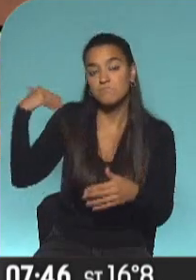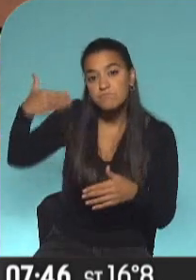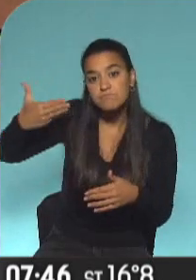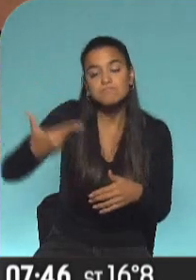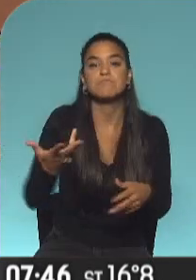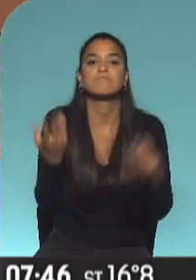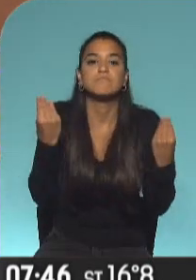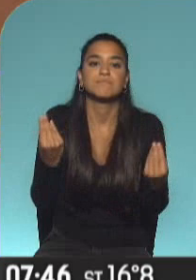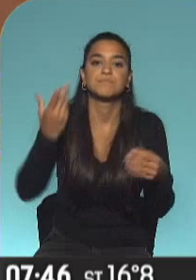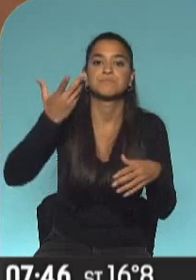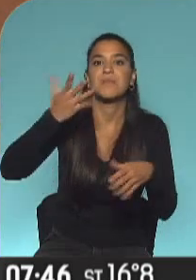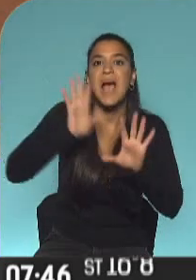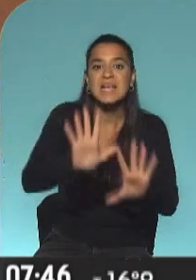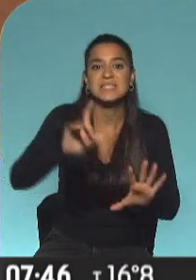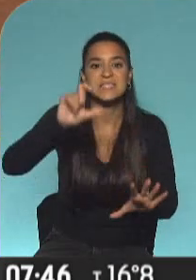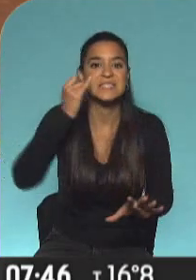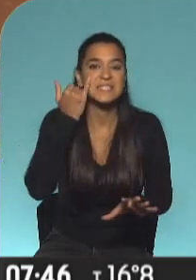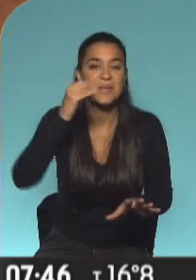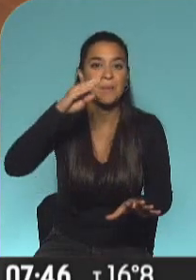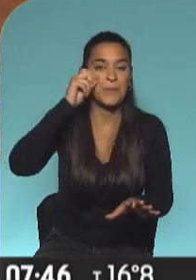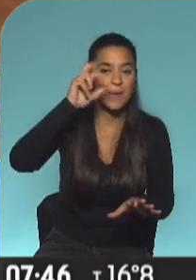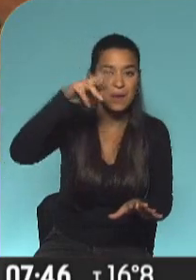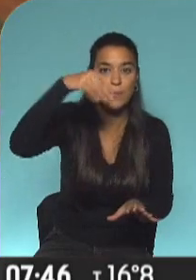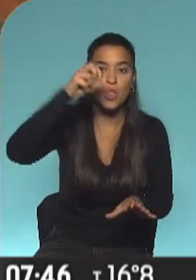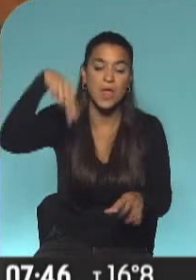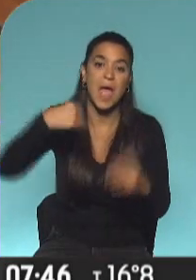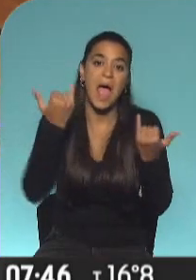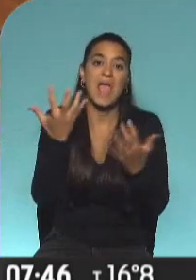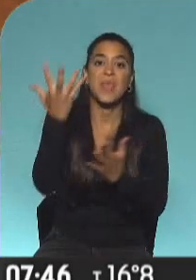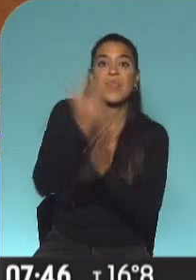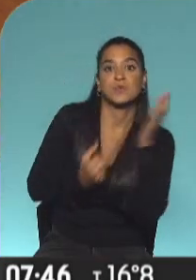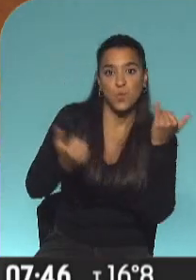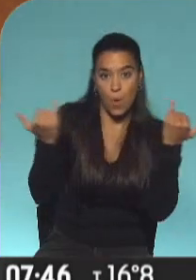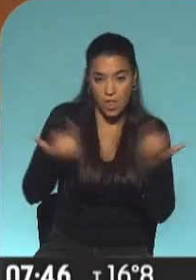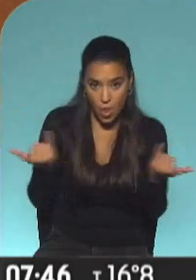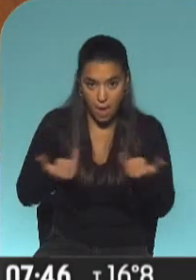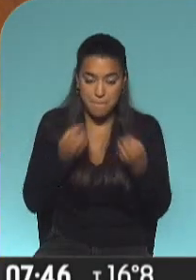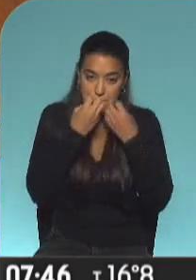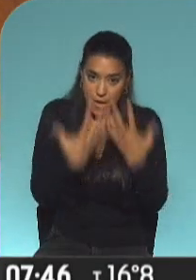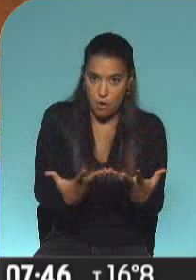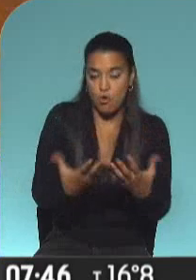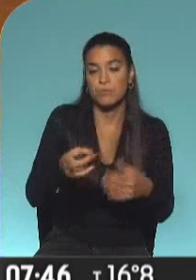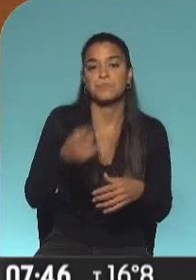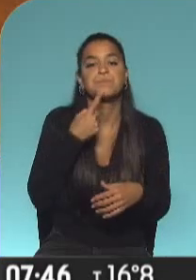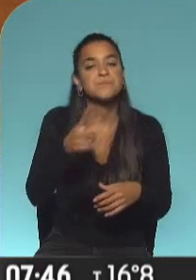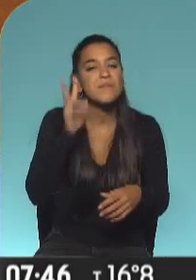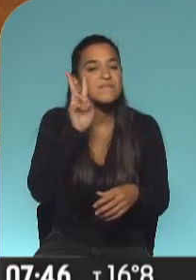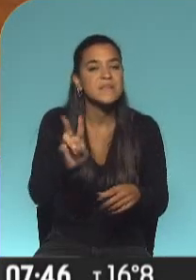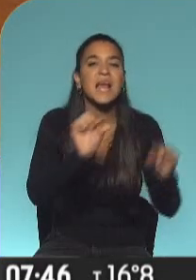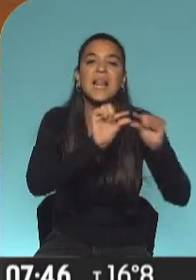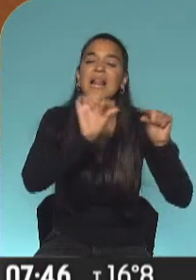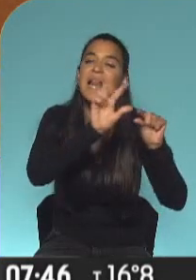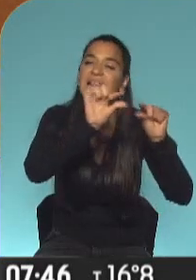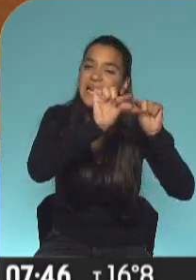este tipo de eventos online con muchos descuentos. Así que si podemos aprovecharlos, mejor. Chequear la letra chica, es